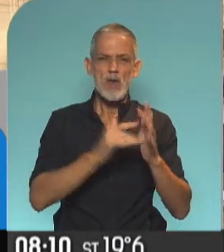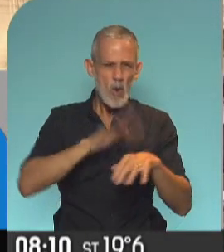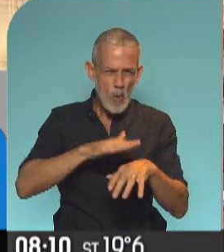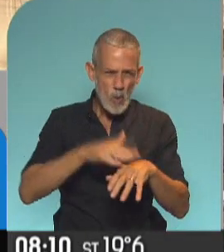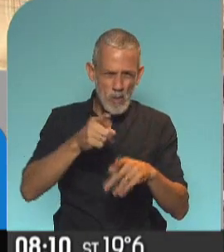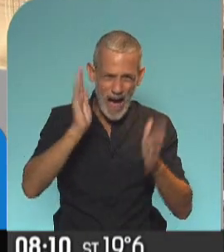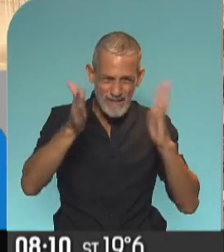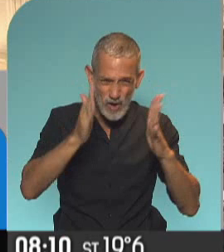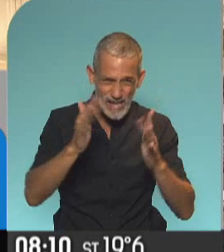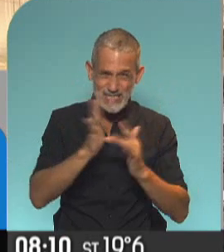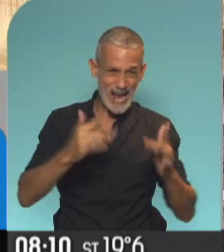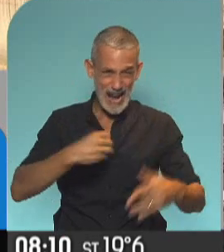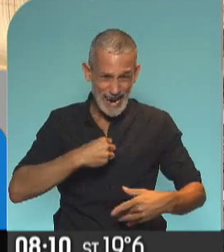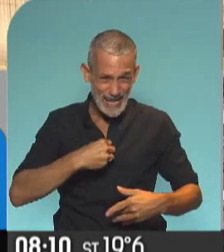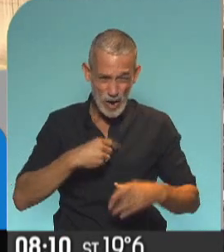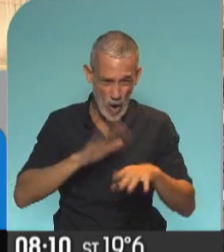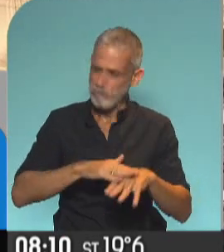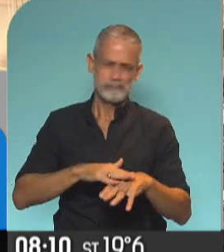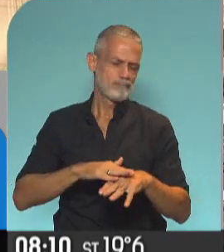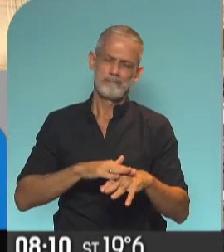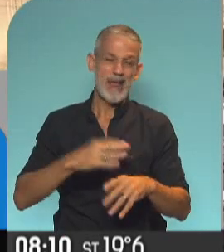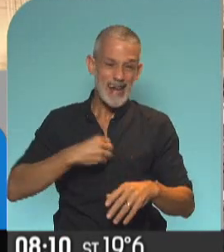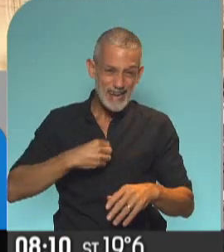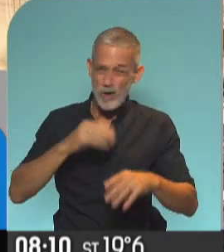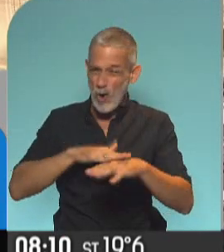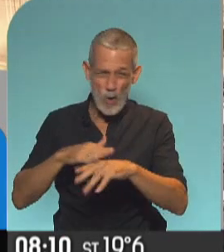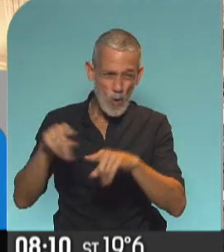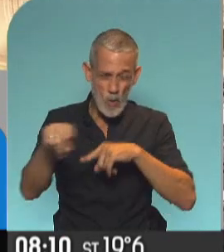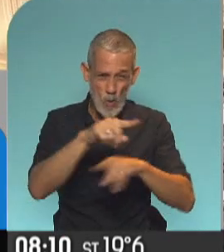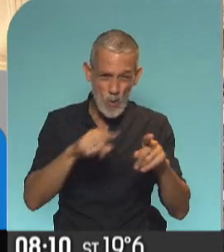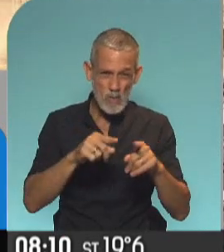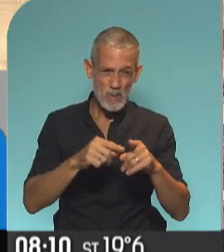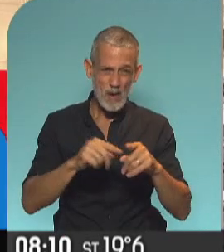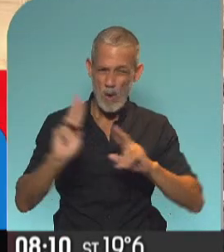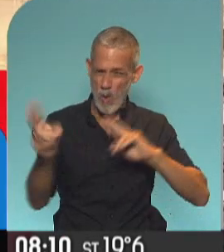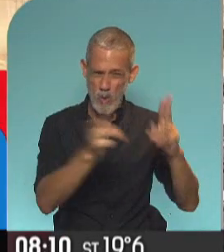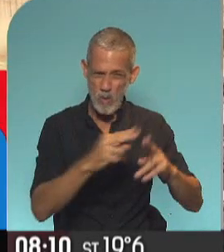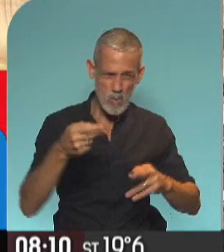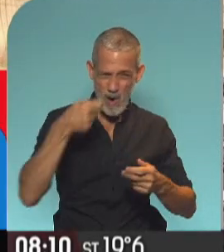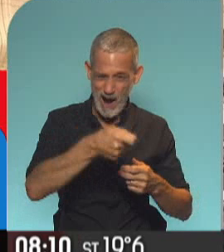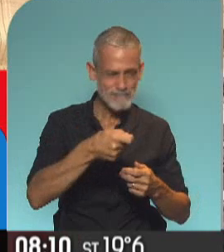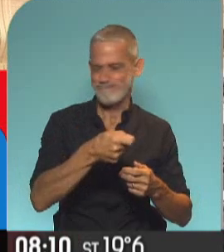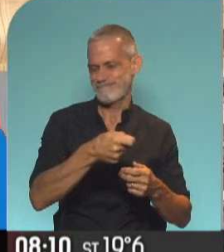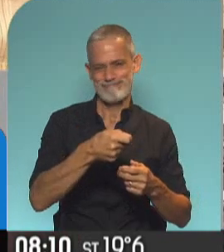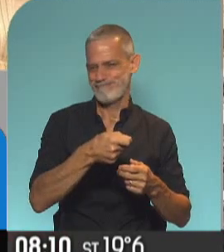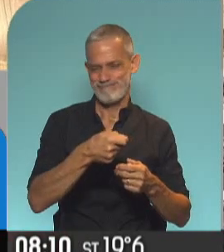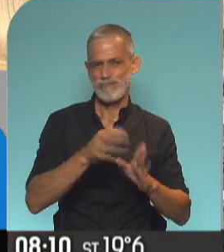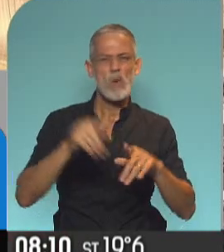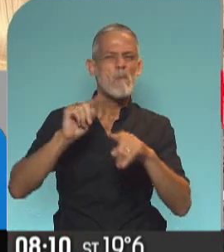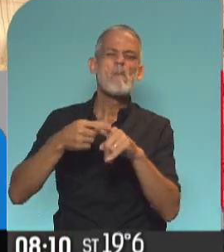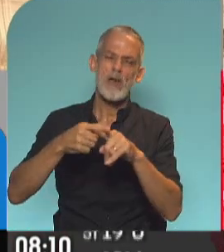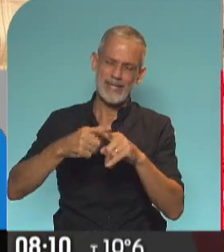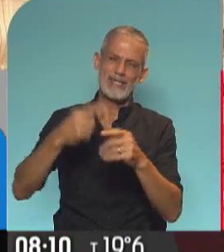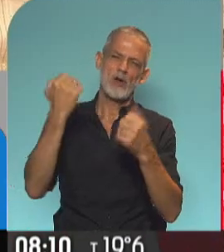de la violencia, que las religiones no son las responsables de las matanzas, sino que hay intereses